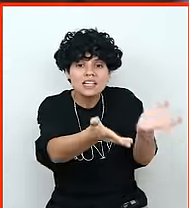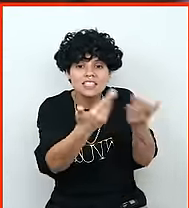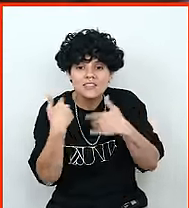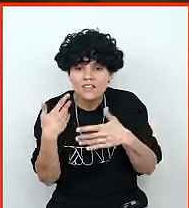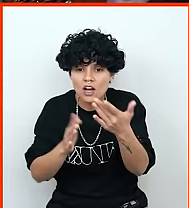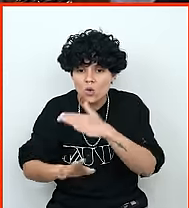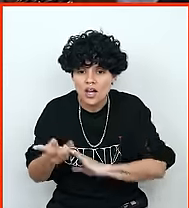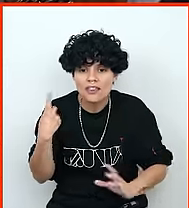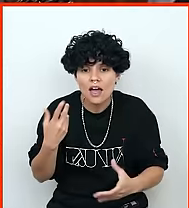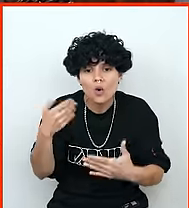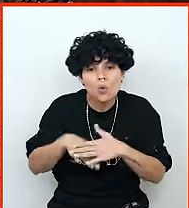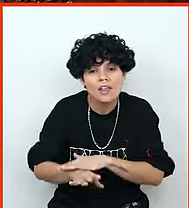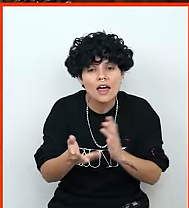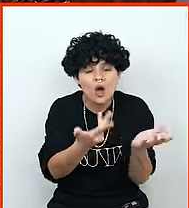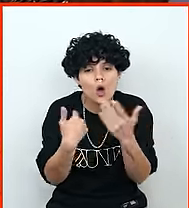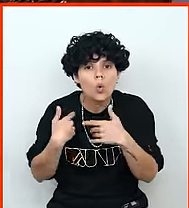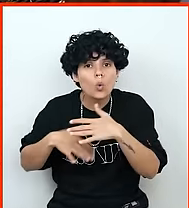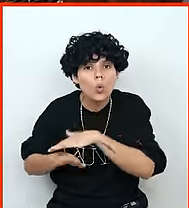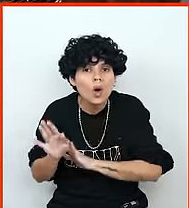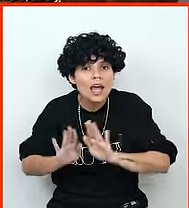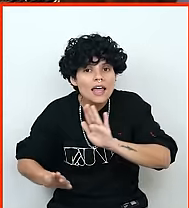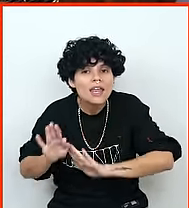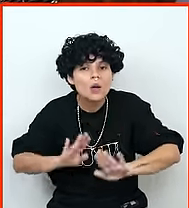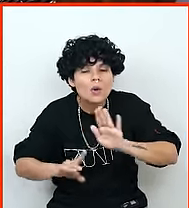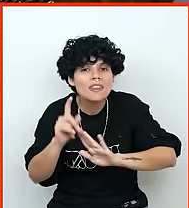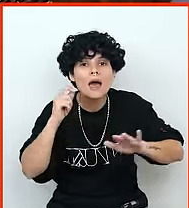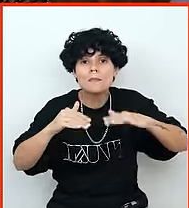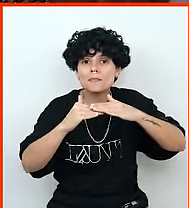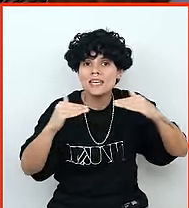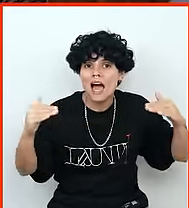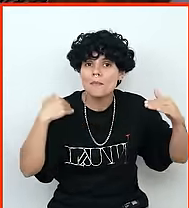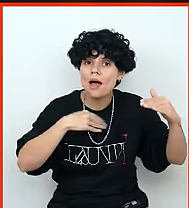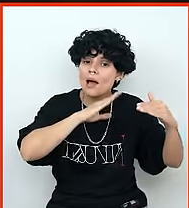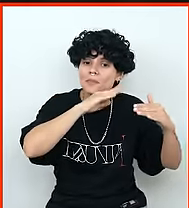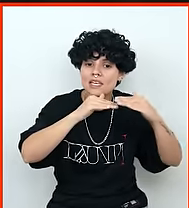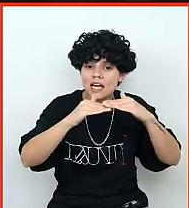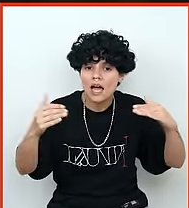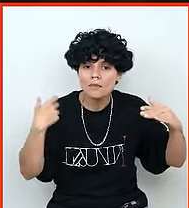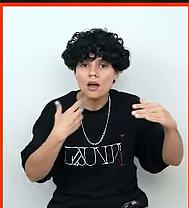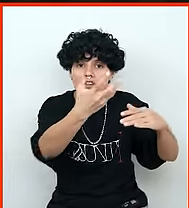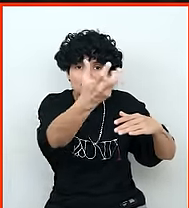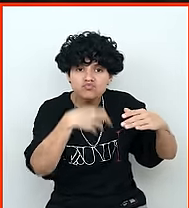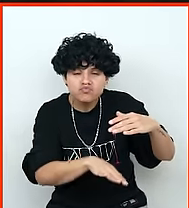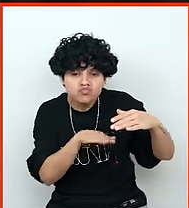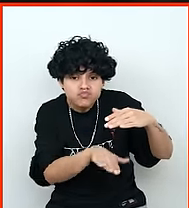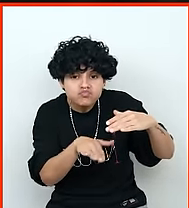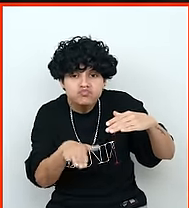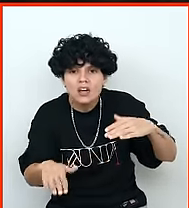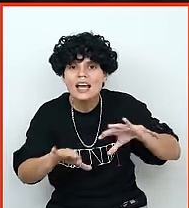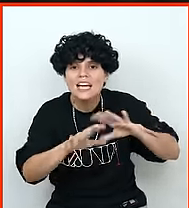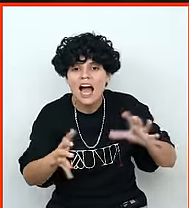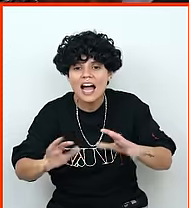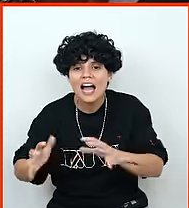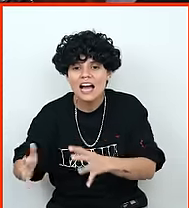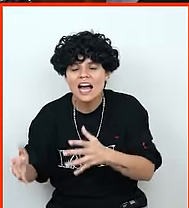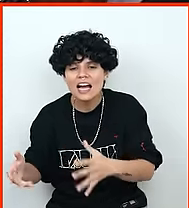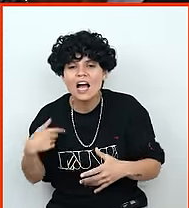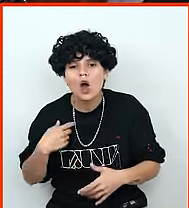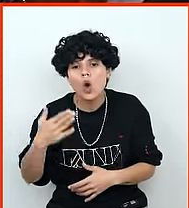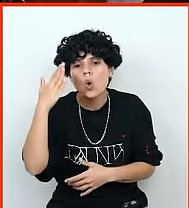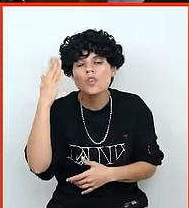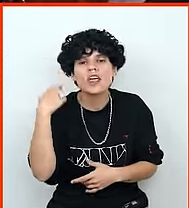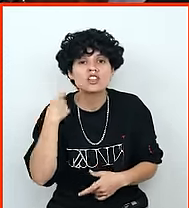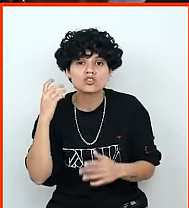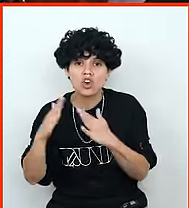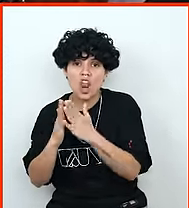debajo de mi cama. Yo en mi inocencia, cabro chico, pensé, puta, a lo mejor la puedo cuidar, puedo hacer que, no sé, se le regenere la pata o algo, ¿cachai? Voy a ver cómo. Y un día llego al